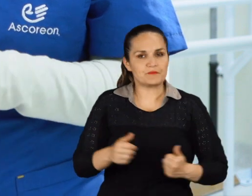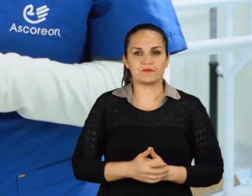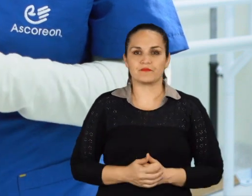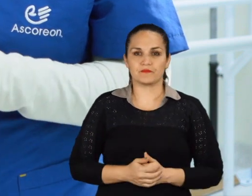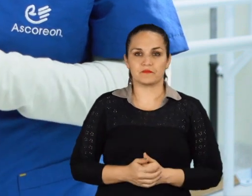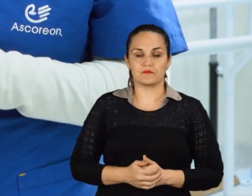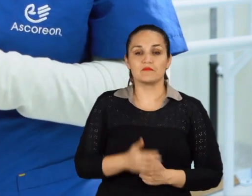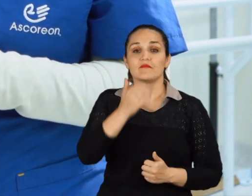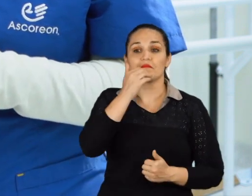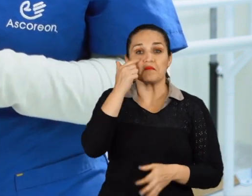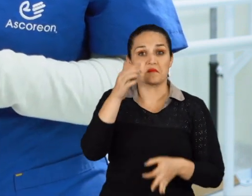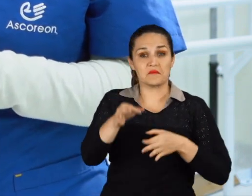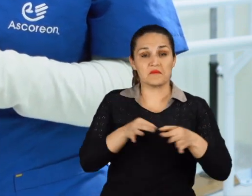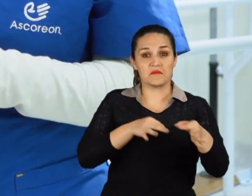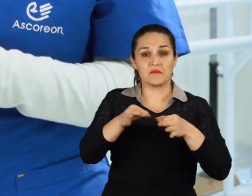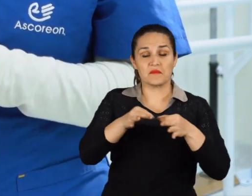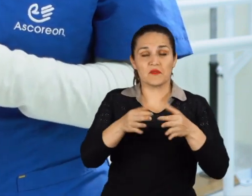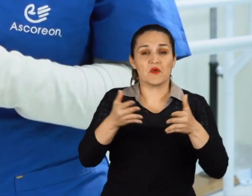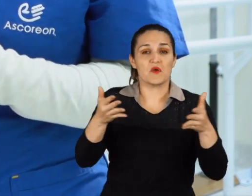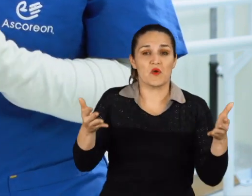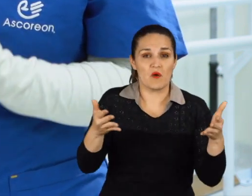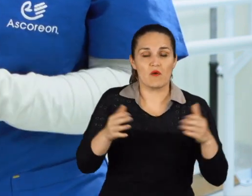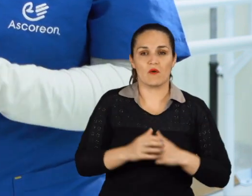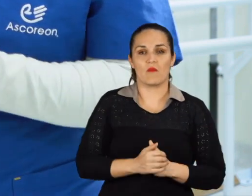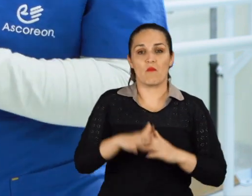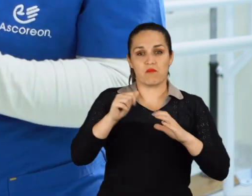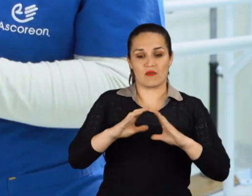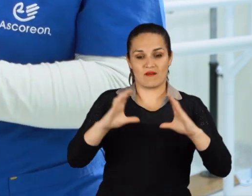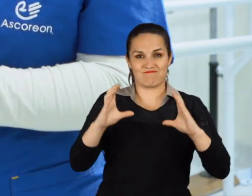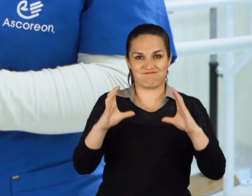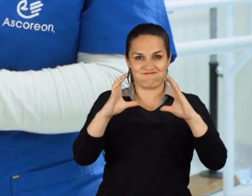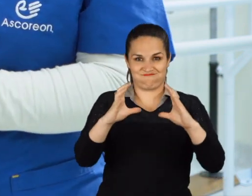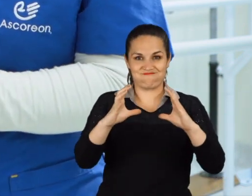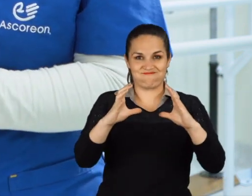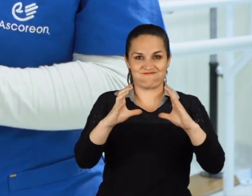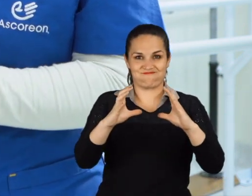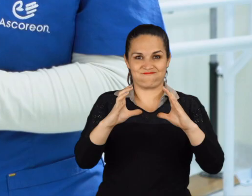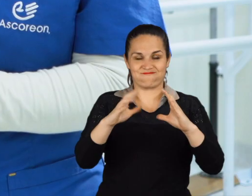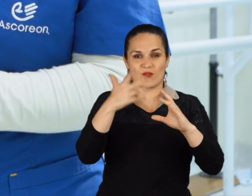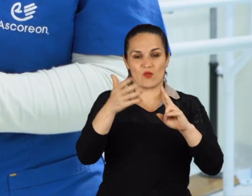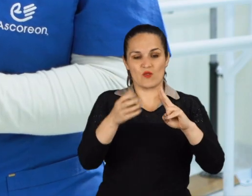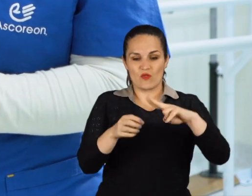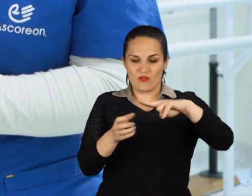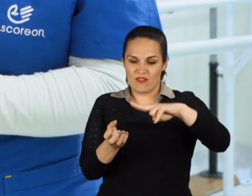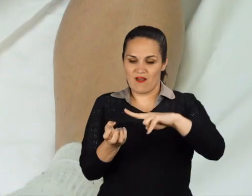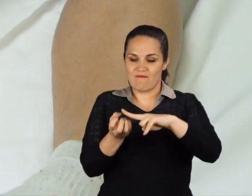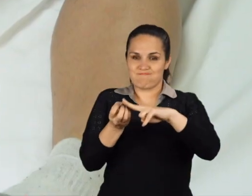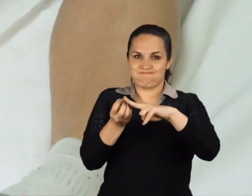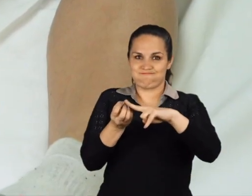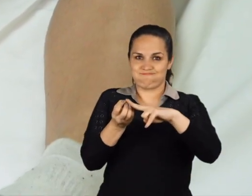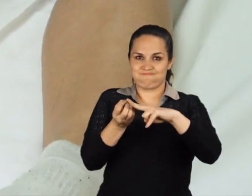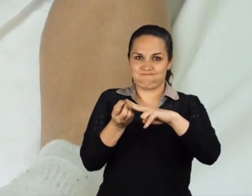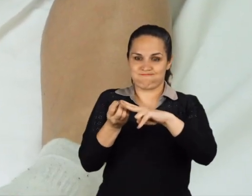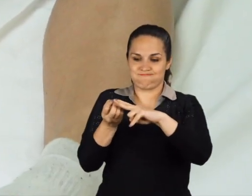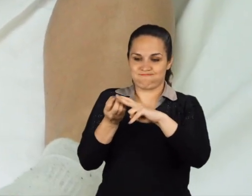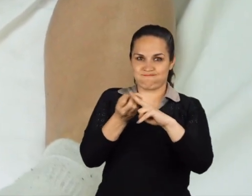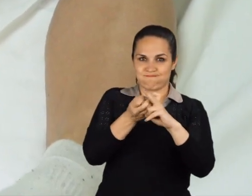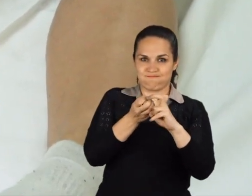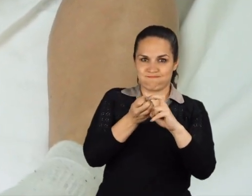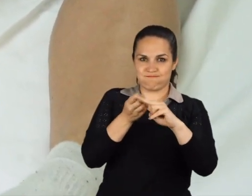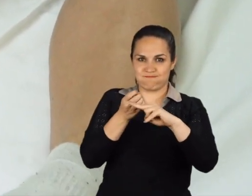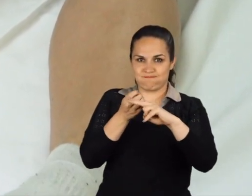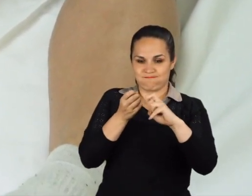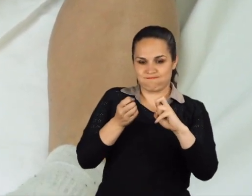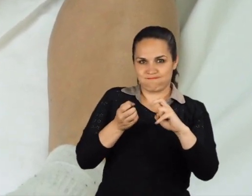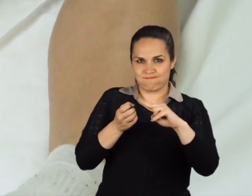los ejercicios que podemos realizar es poner el balón en el talón de la extremidad afectada y pedirle a la paciente que empiece